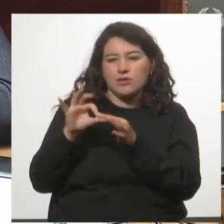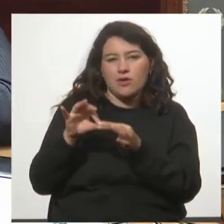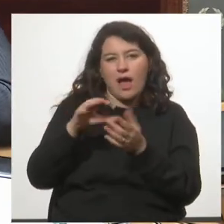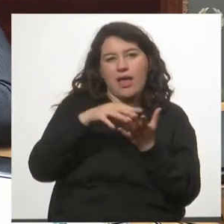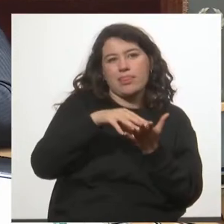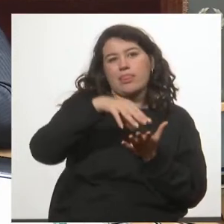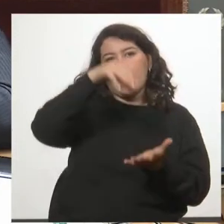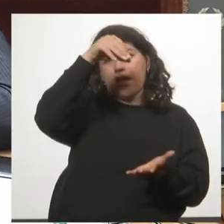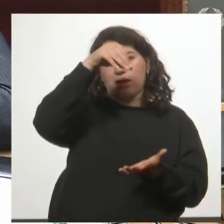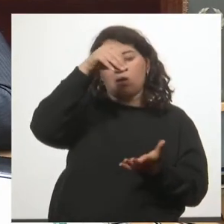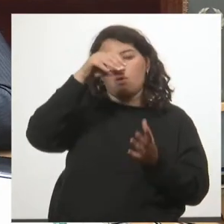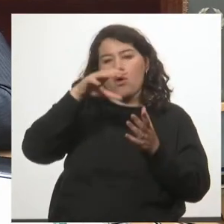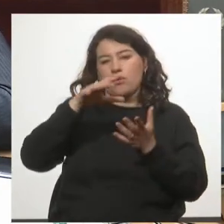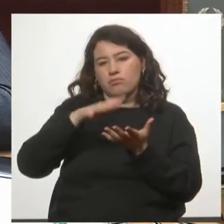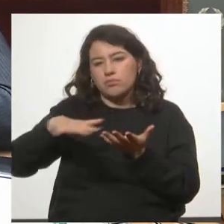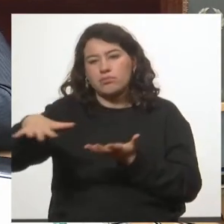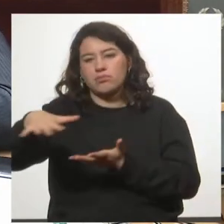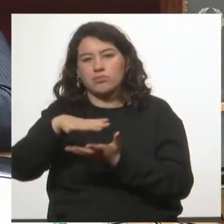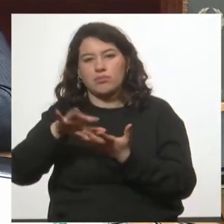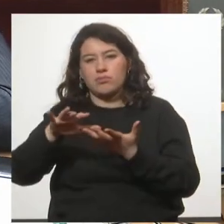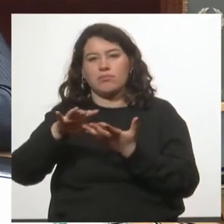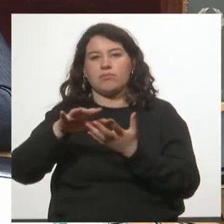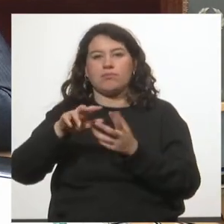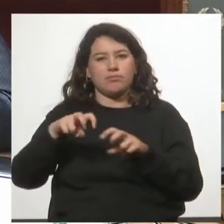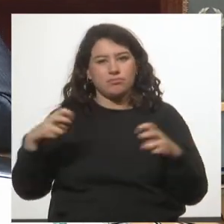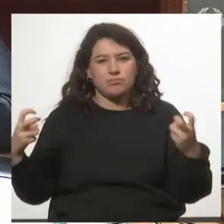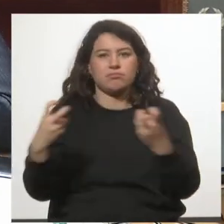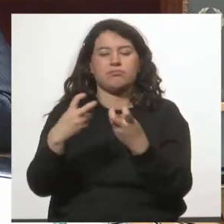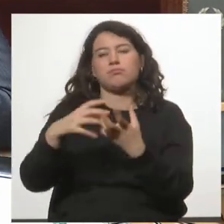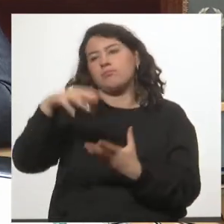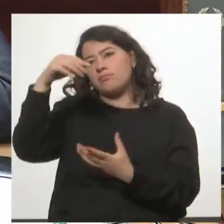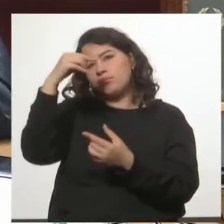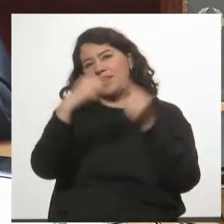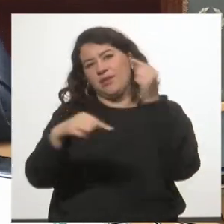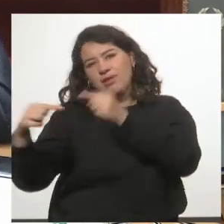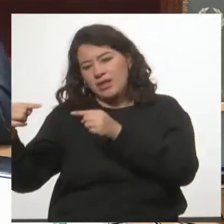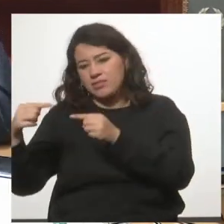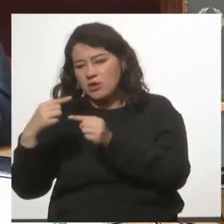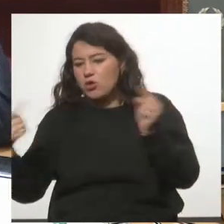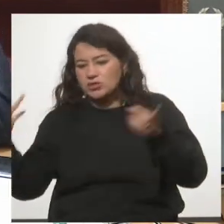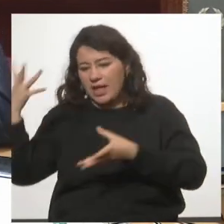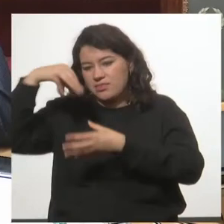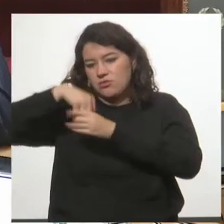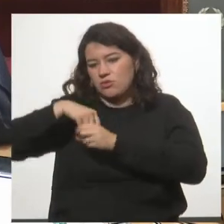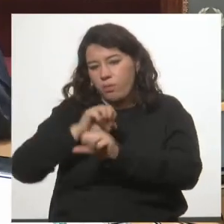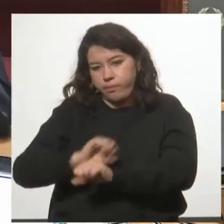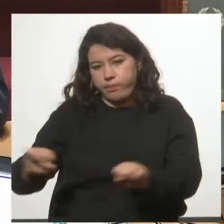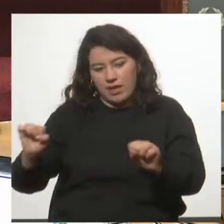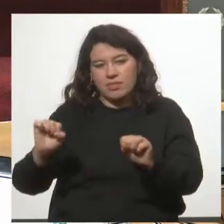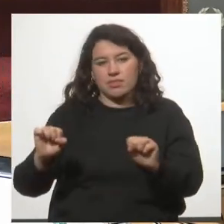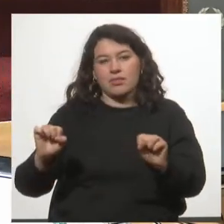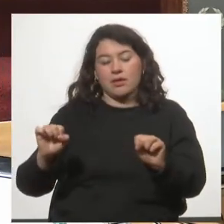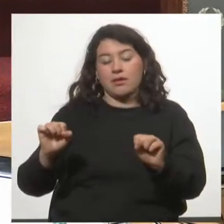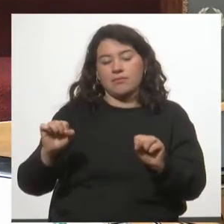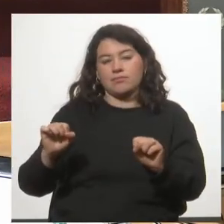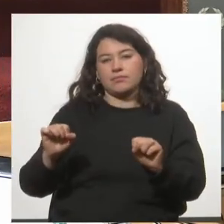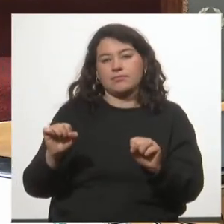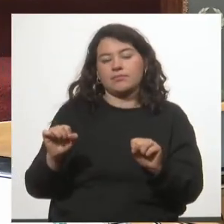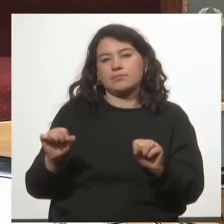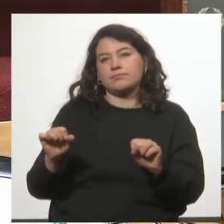con este complejo multifuncional o multimodal como le quieren decir